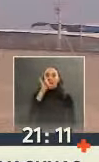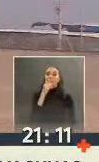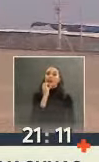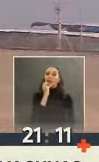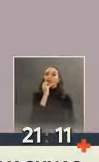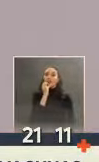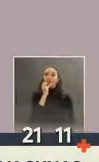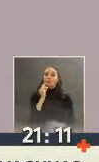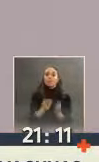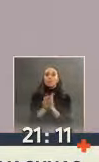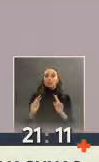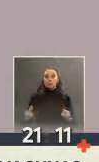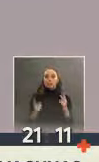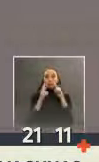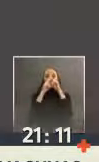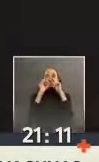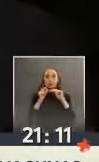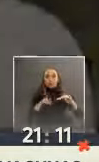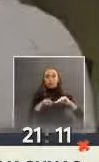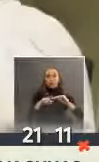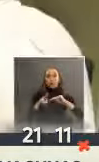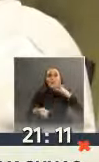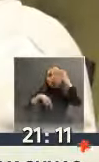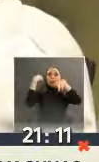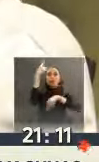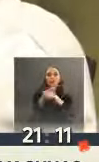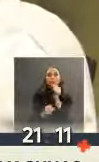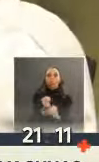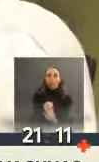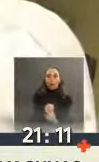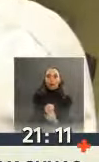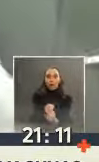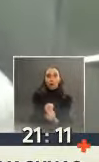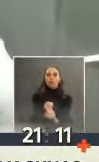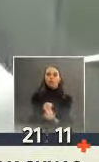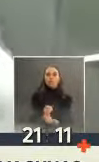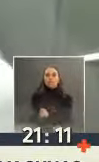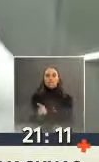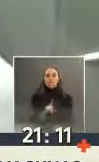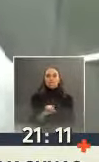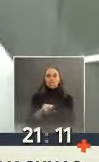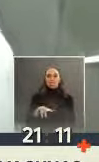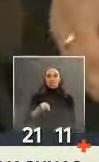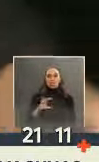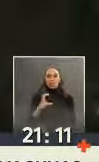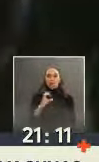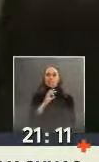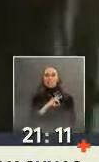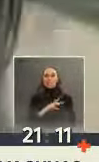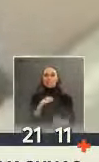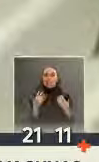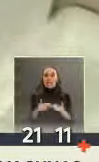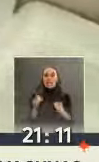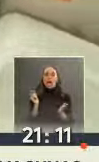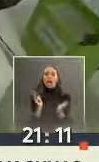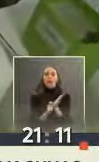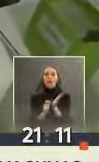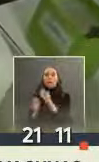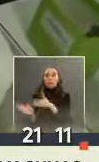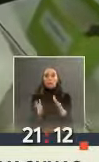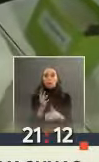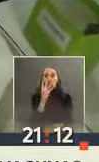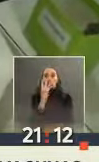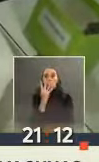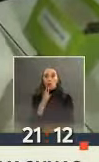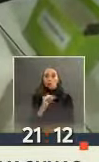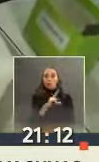sus operaciones el próximo año. La presencia de Sinovac en Chile, que ya alcanzó una capacidad de producir 4 billones de